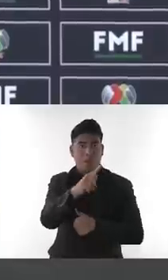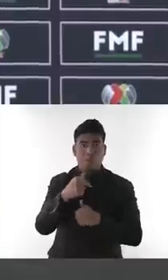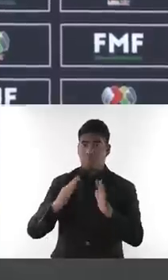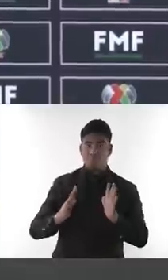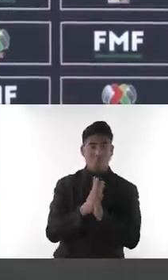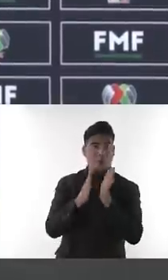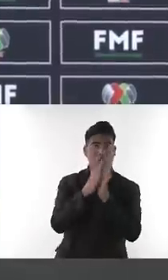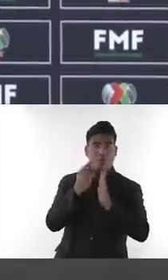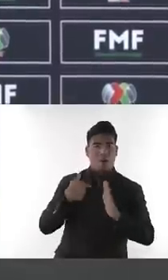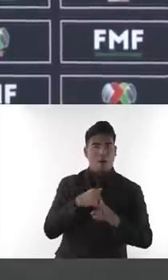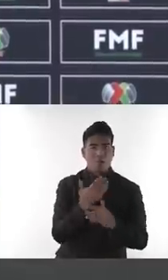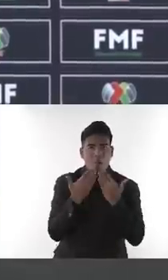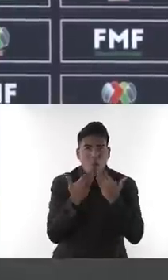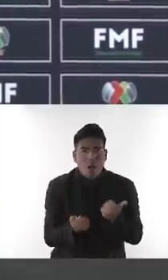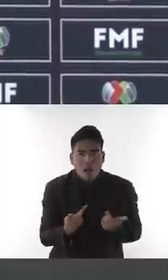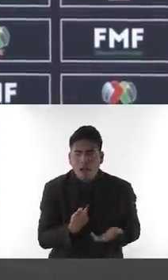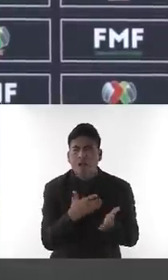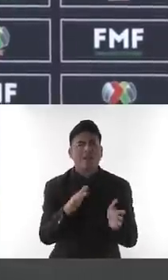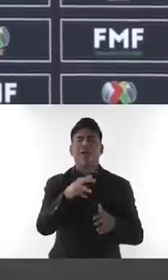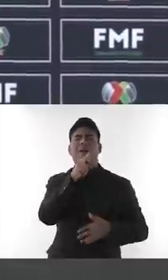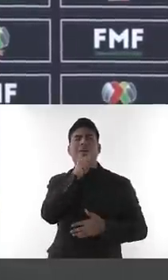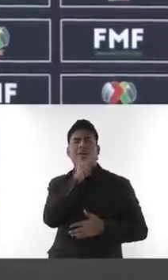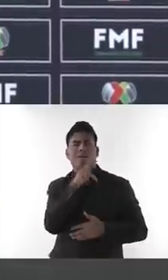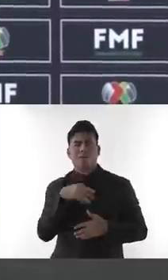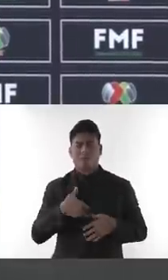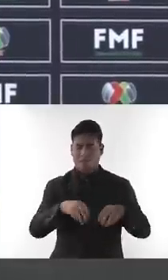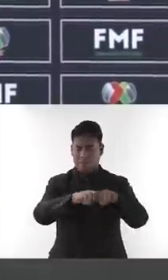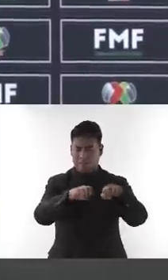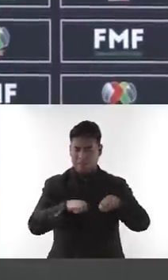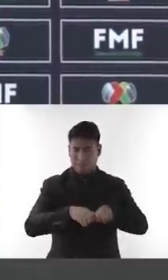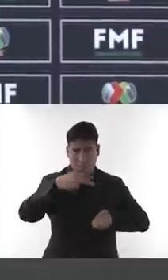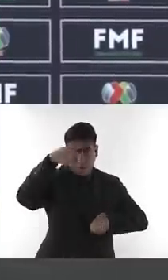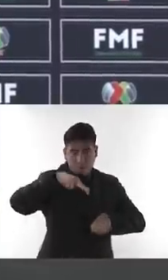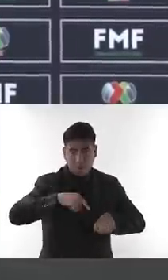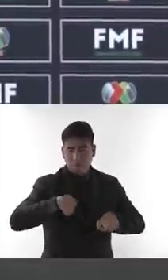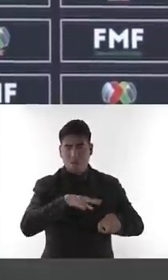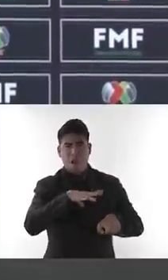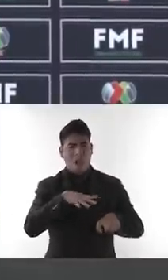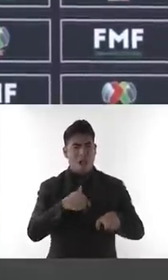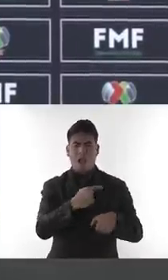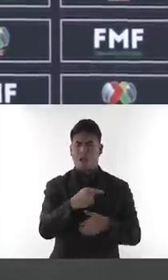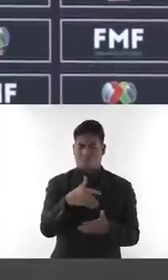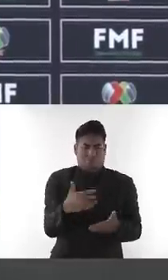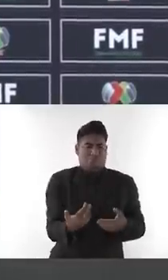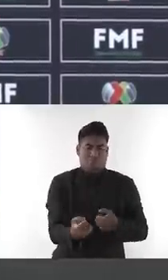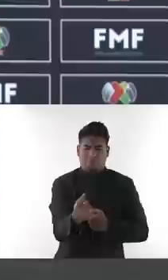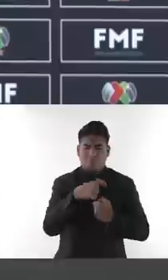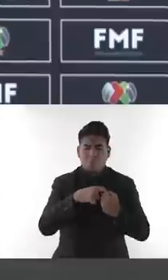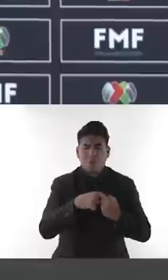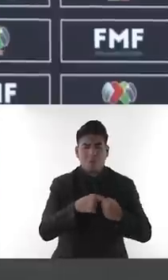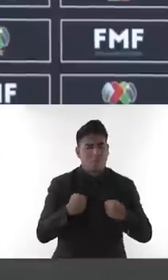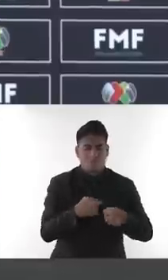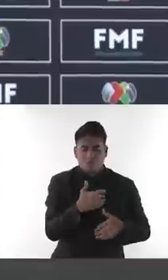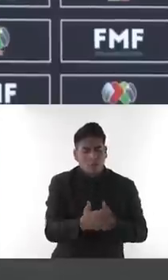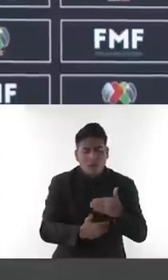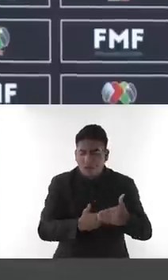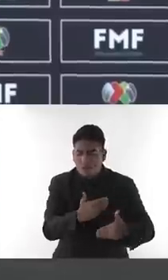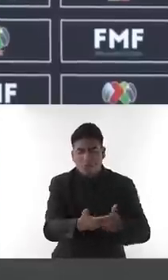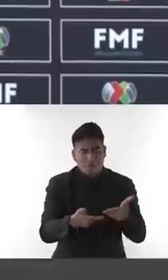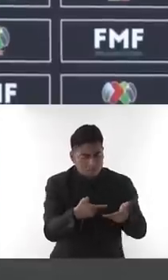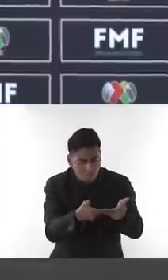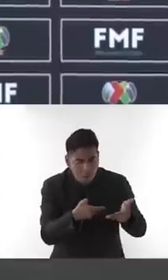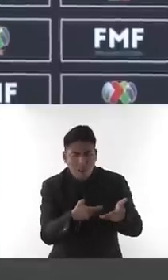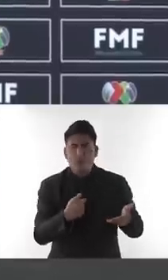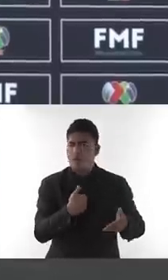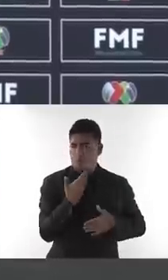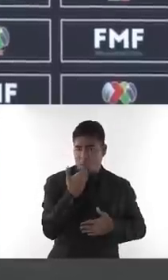no te preocupes. Tu lugar en selección lo vamos a ir revisando con el tiempo, pero si puedes tomar